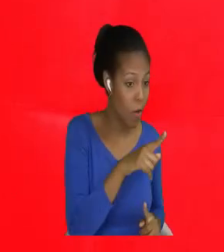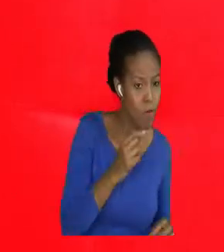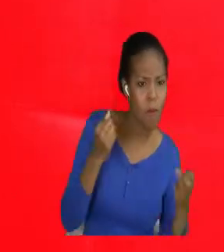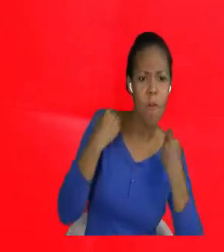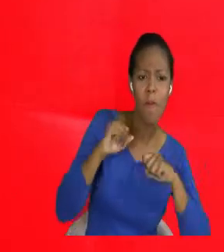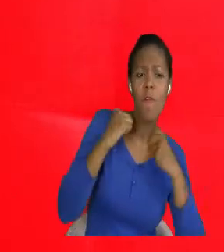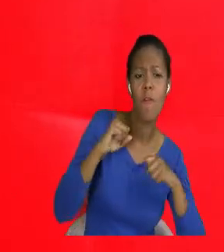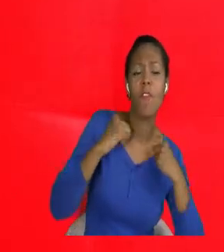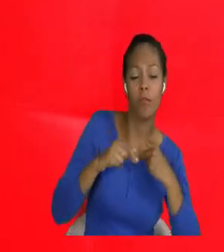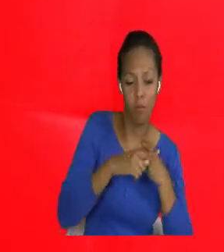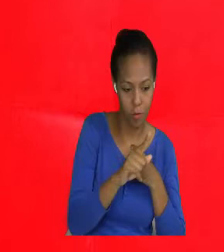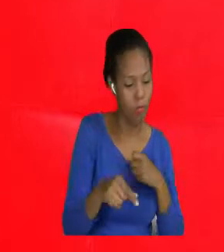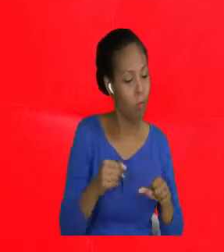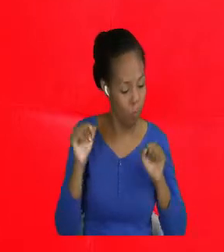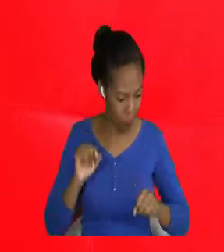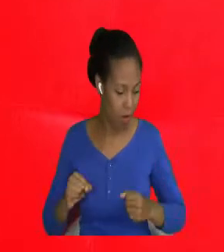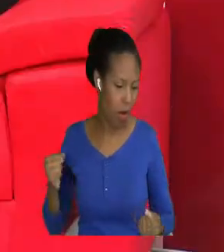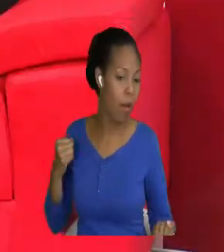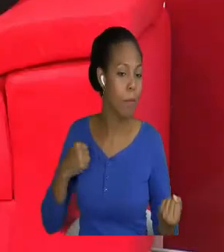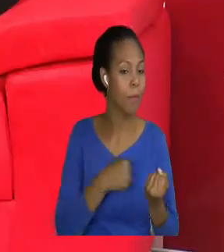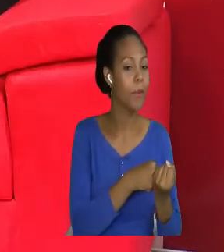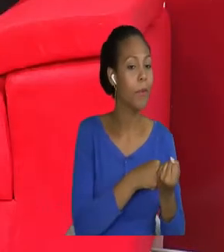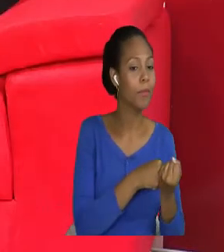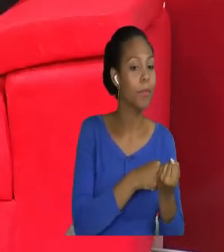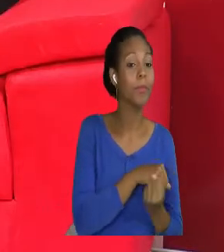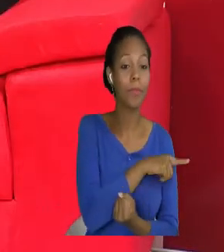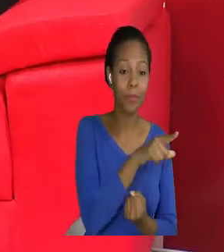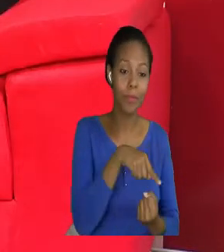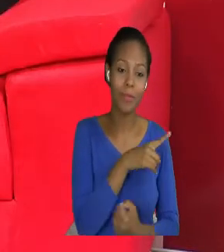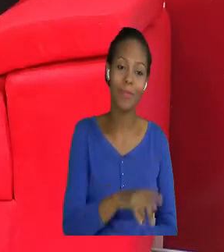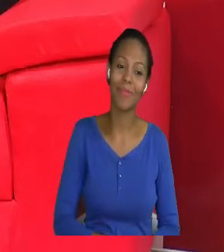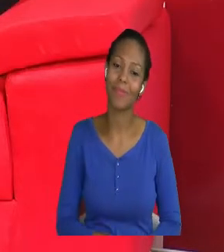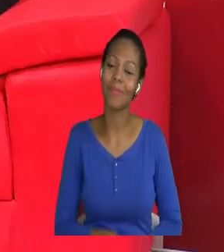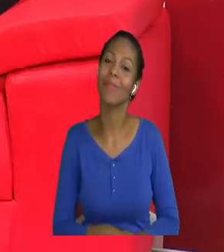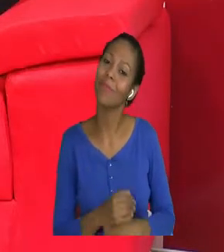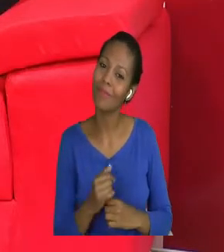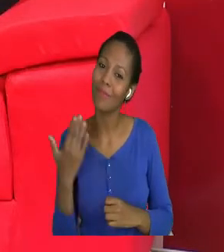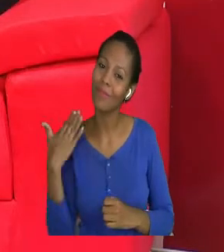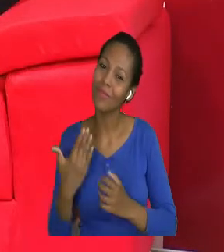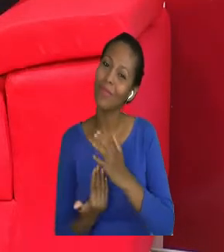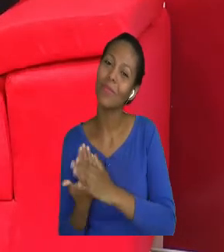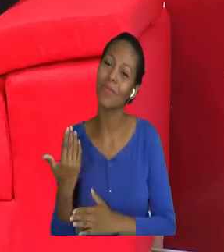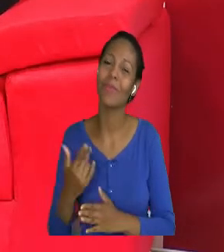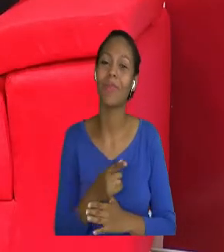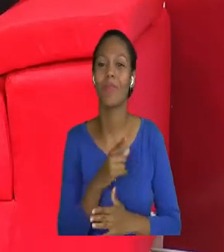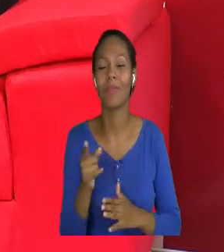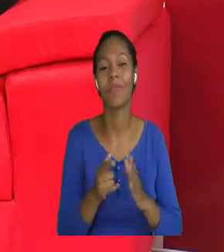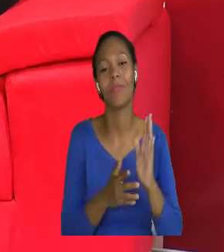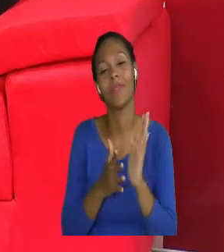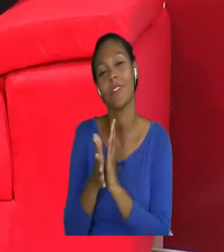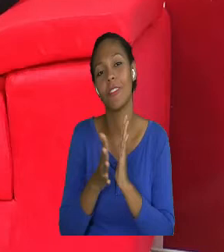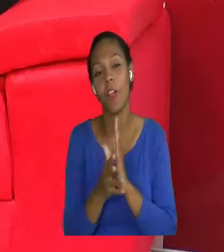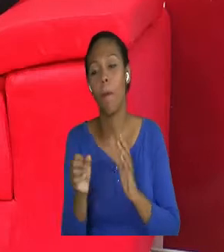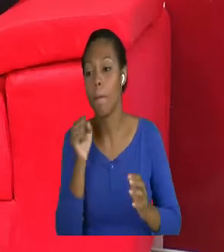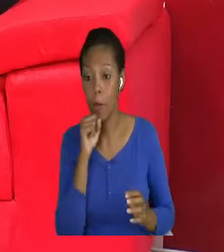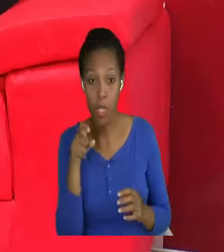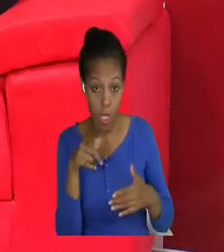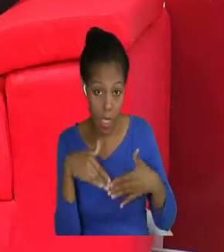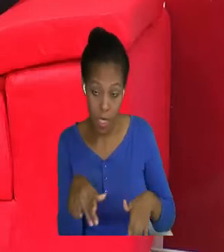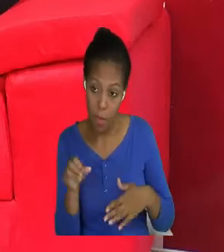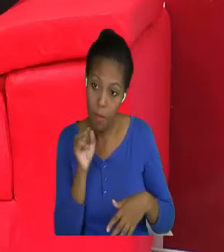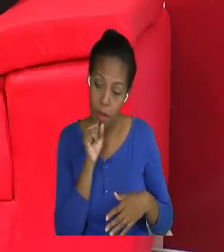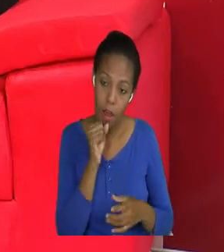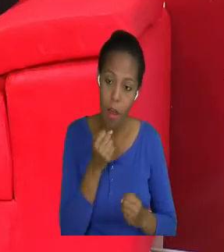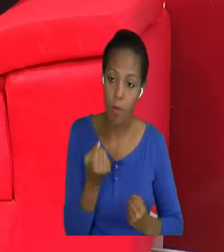que se lo merecen. Entonces, desde un inicio siempre hemos hablado de Barranca Bermeja, barranqueño apoya a barranqueño, Barranca Bermeja compra en